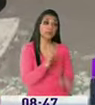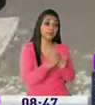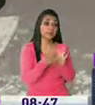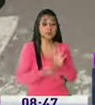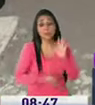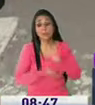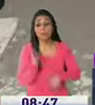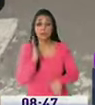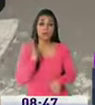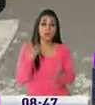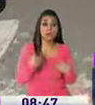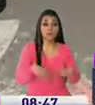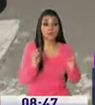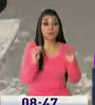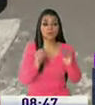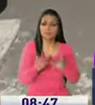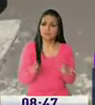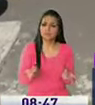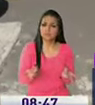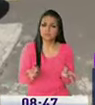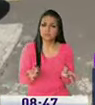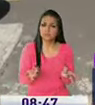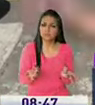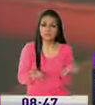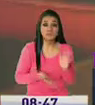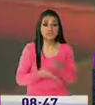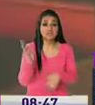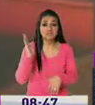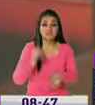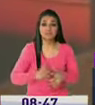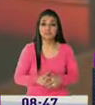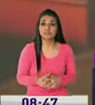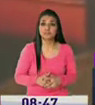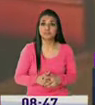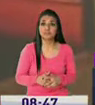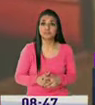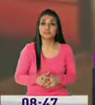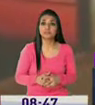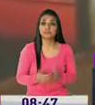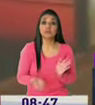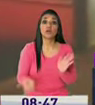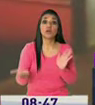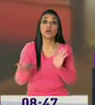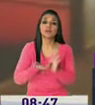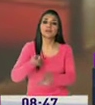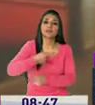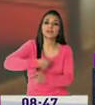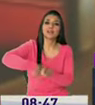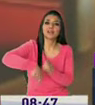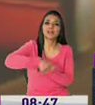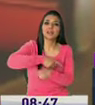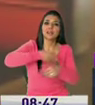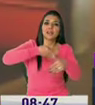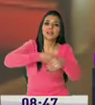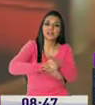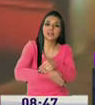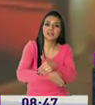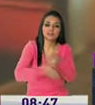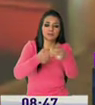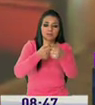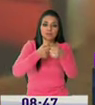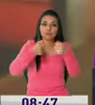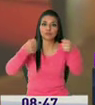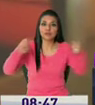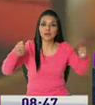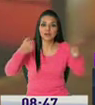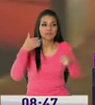hemos visto. Nosotros ya nos vamos y cogen y se van. A los 5 minutos regresan y tal como en un primer momento, abren la puerta, pero esta vez